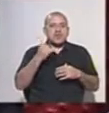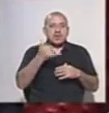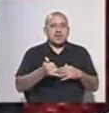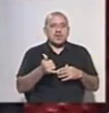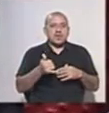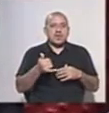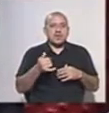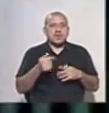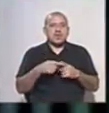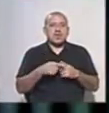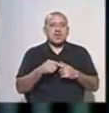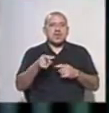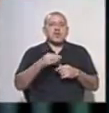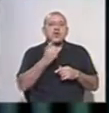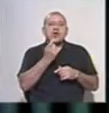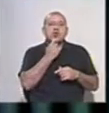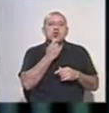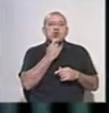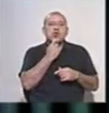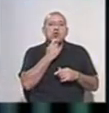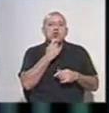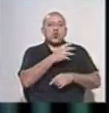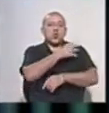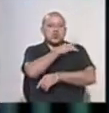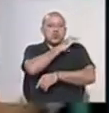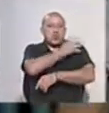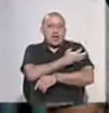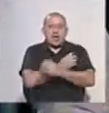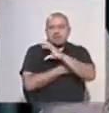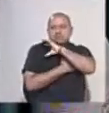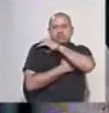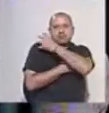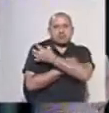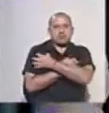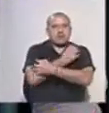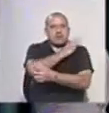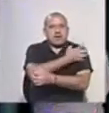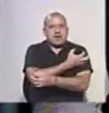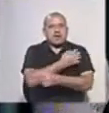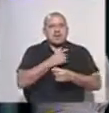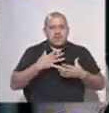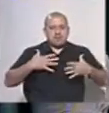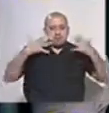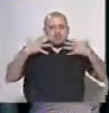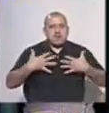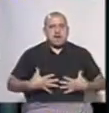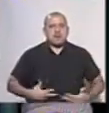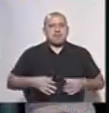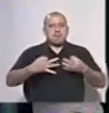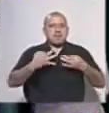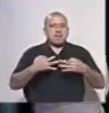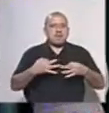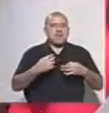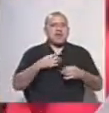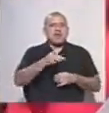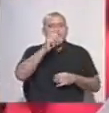casaca roja con unas mangas abuchonadas y una guarda blanca, bien, ¿no? Y después los trajes amarillo y